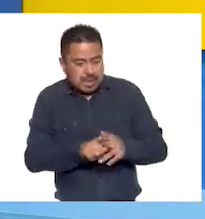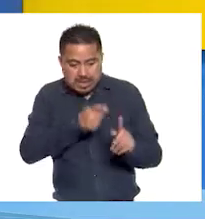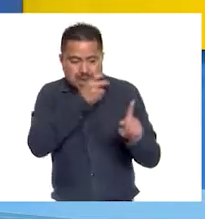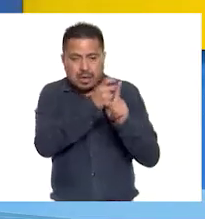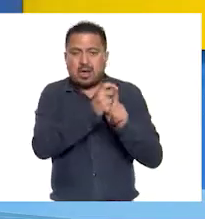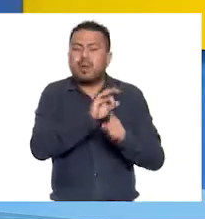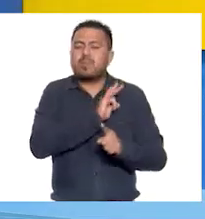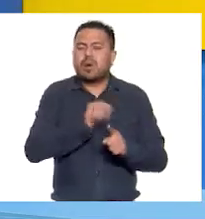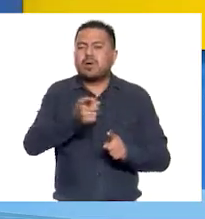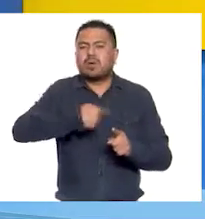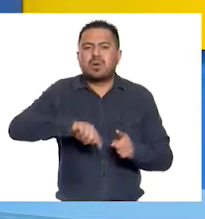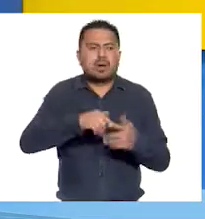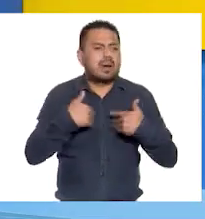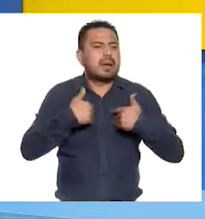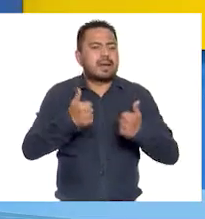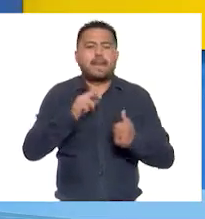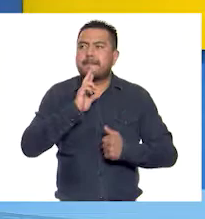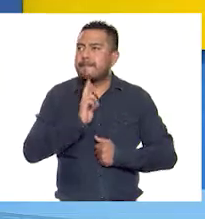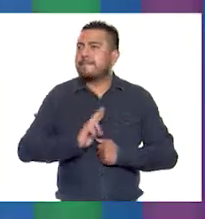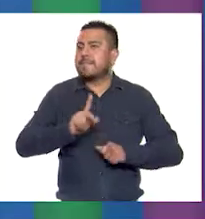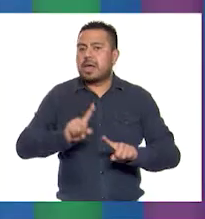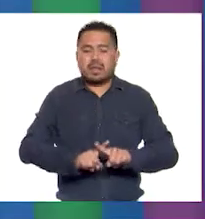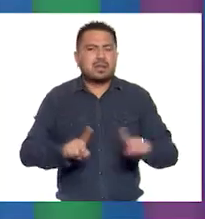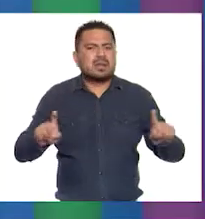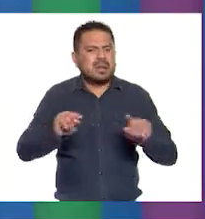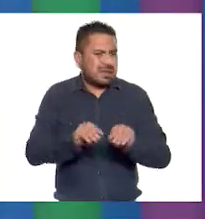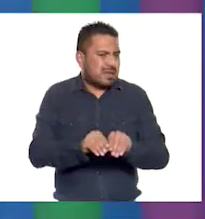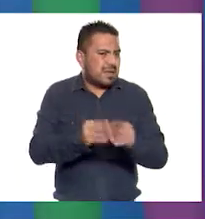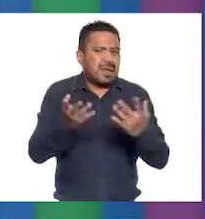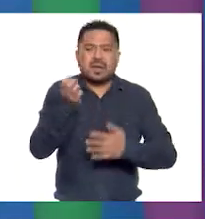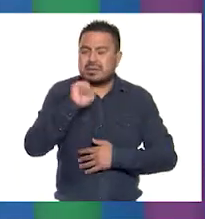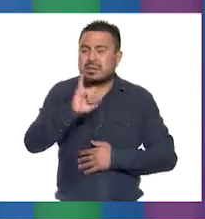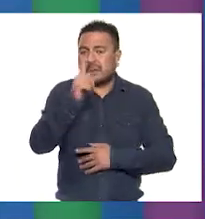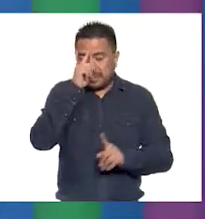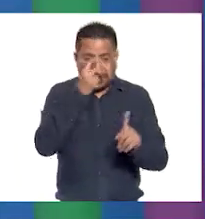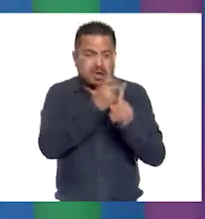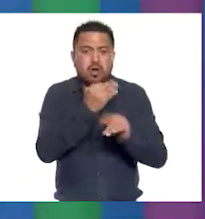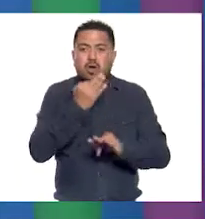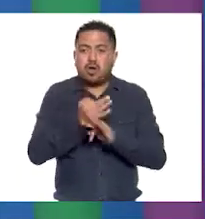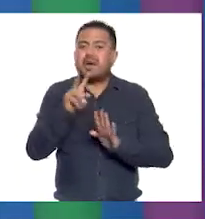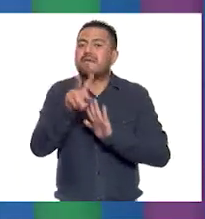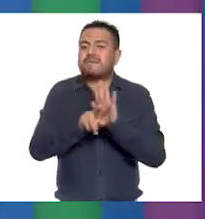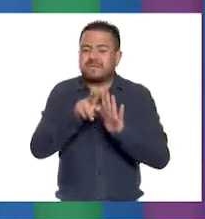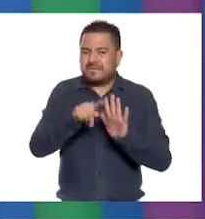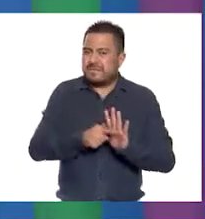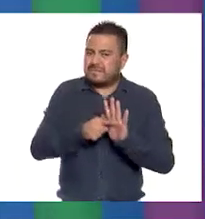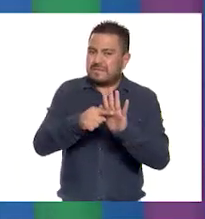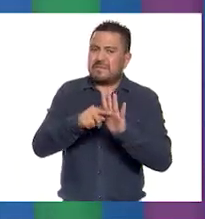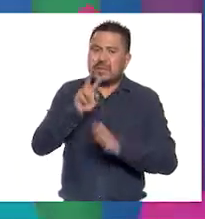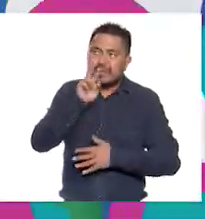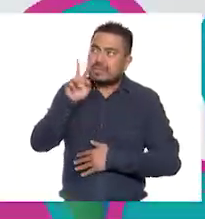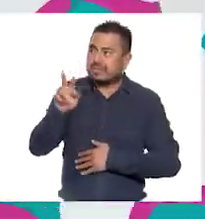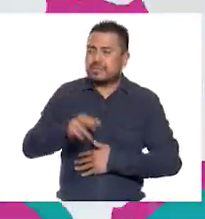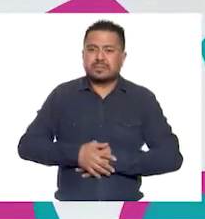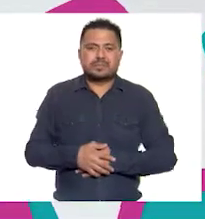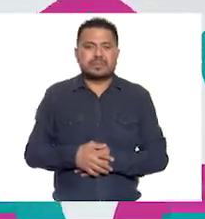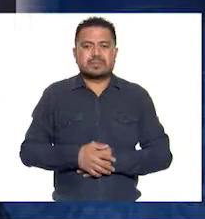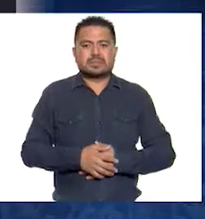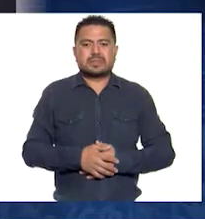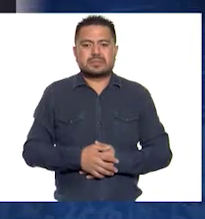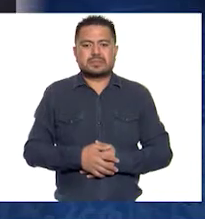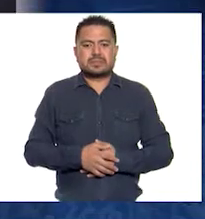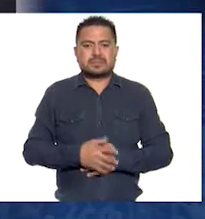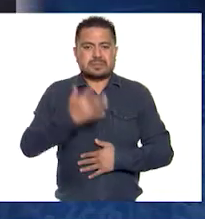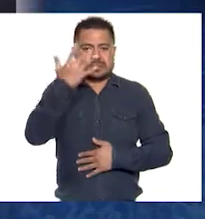ello comprendamos mejor las diferencias? Claro que sí. Para eso les traje un video. Vamos a verlo.